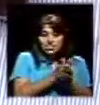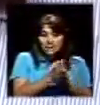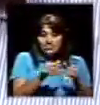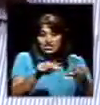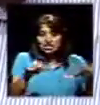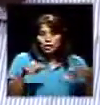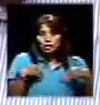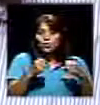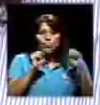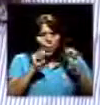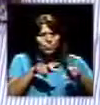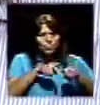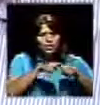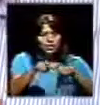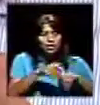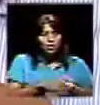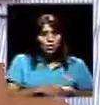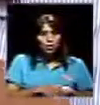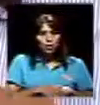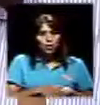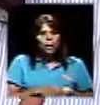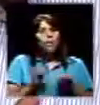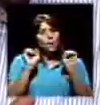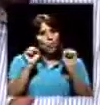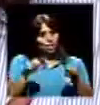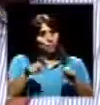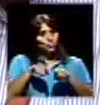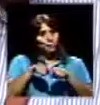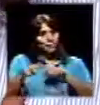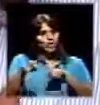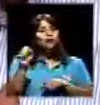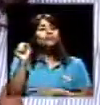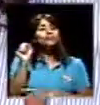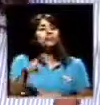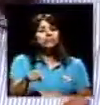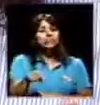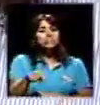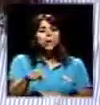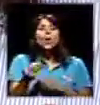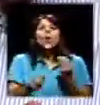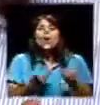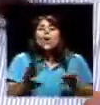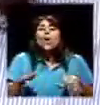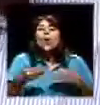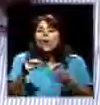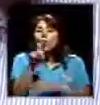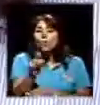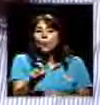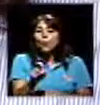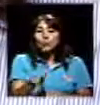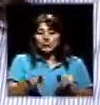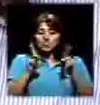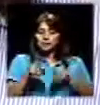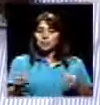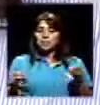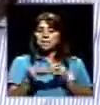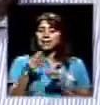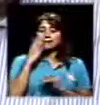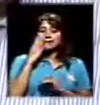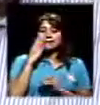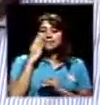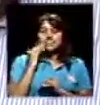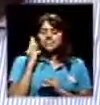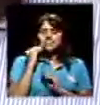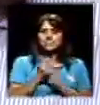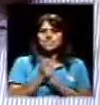hacerlo de manera en que los que saben más o han aprendido cómo hacerlo mejor le